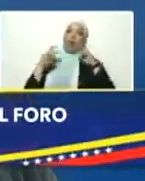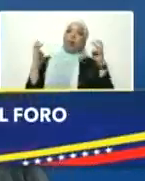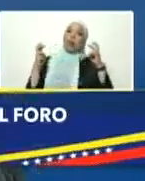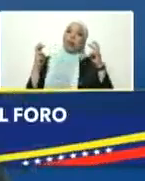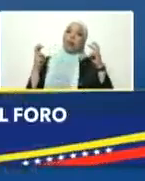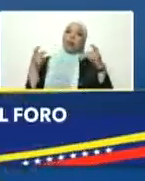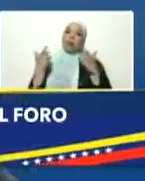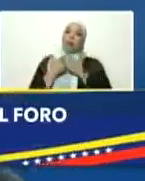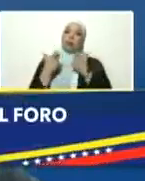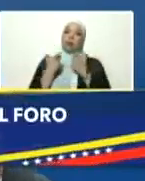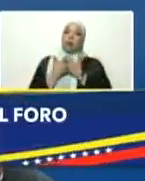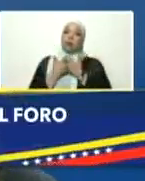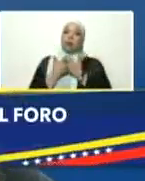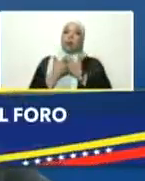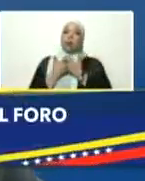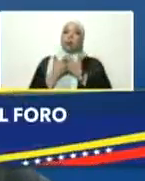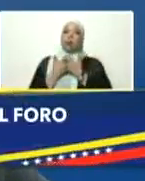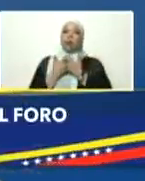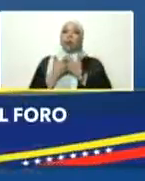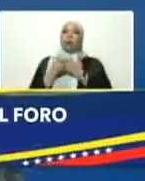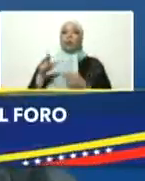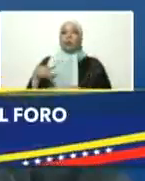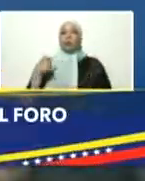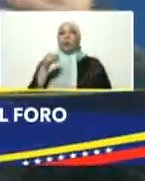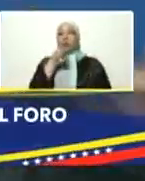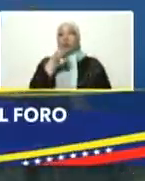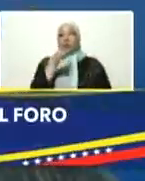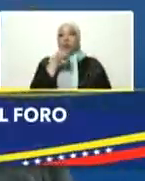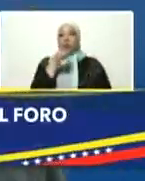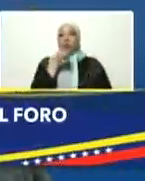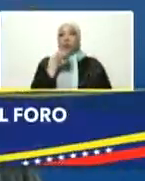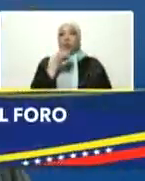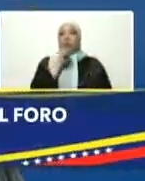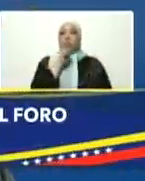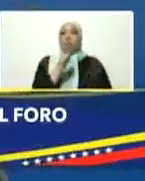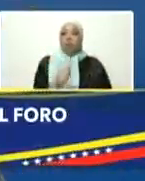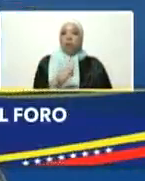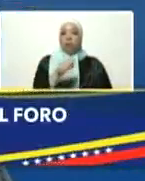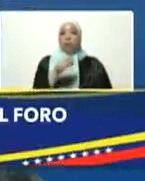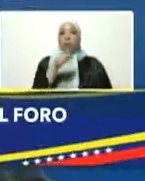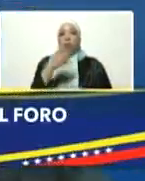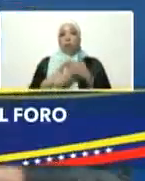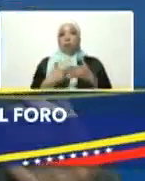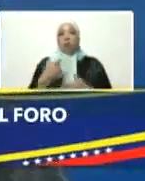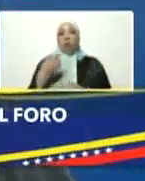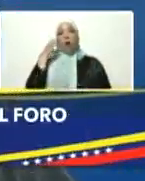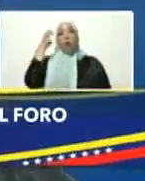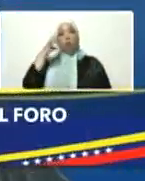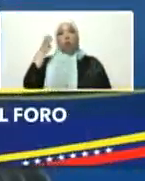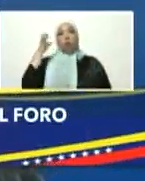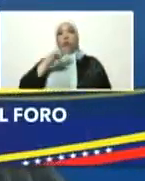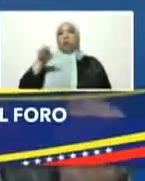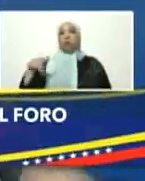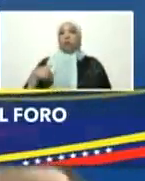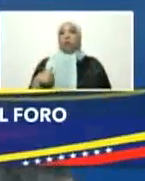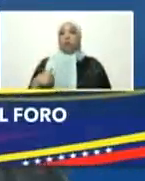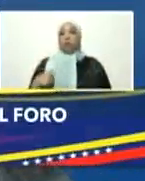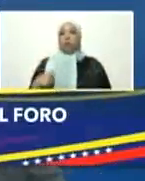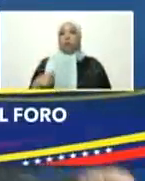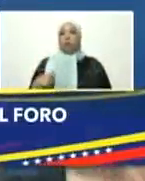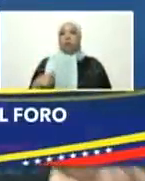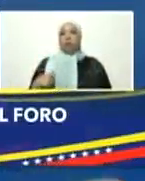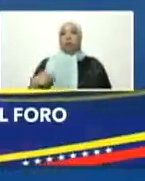guerra pues ha supuesto una ruptura más en la izquierda en Europa, pero nosotras y nosotros,